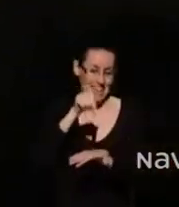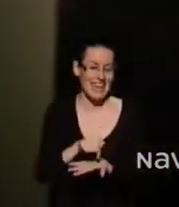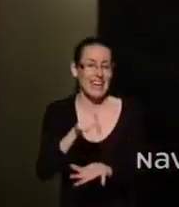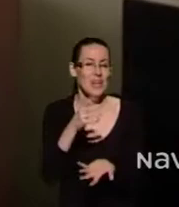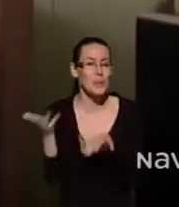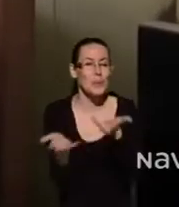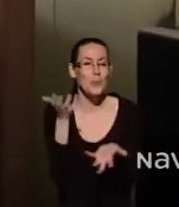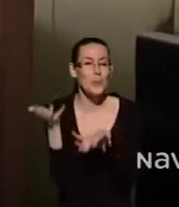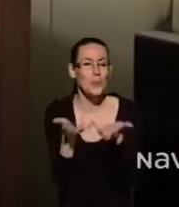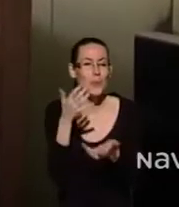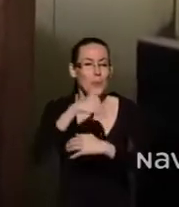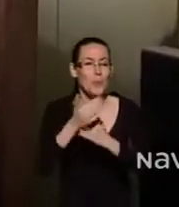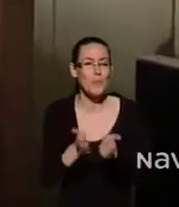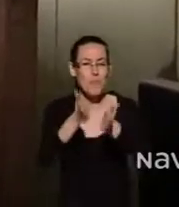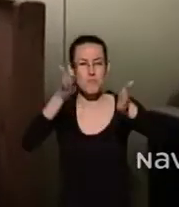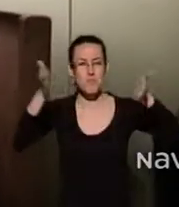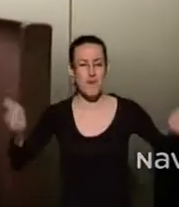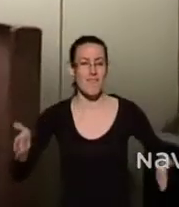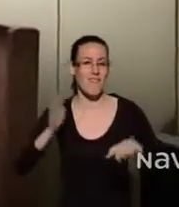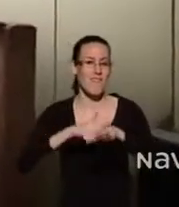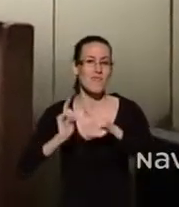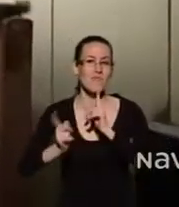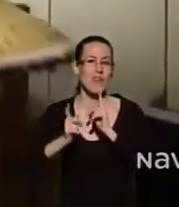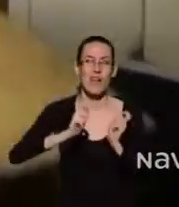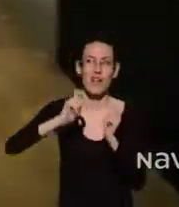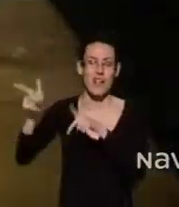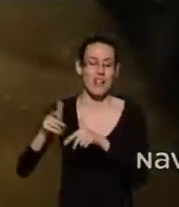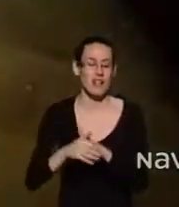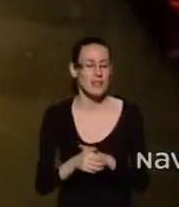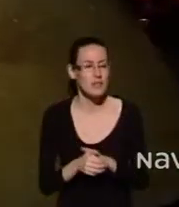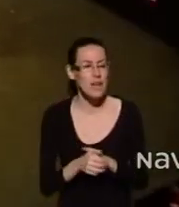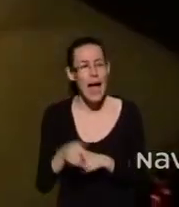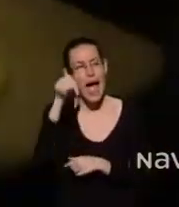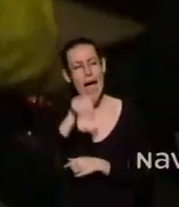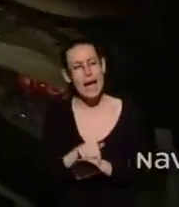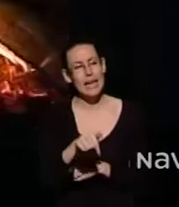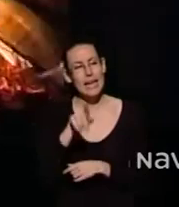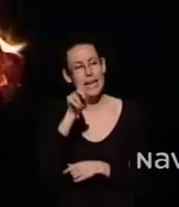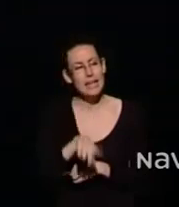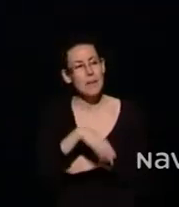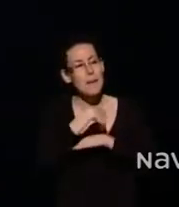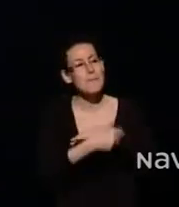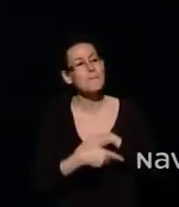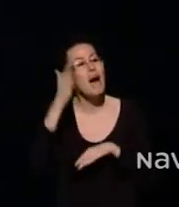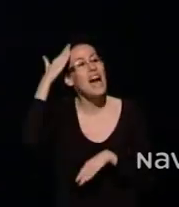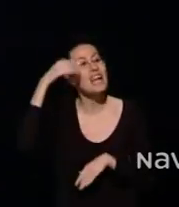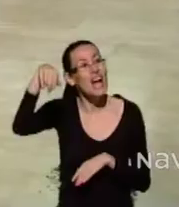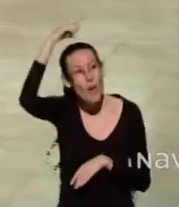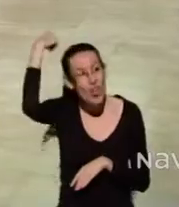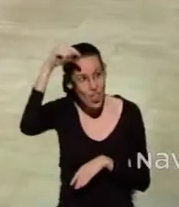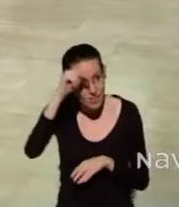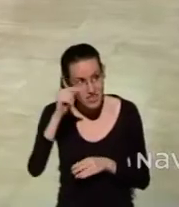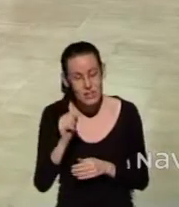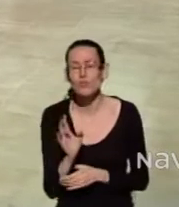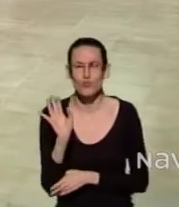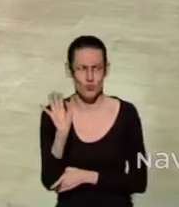lo de 32 barras que vemos en un pan. Y aquí nos hace también el típico cabezón. Sí, exactamente. Hay gente que